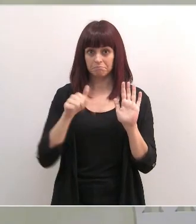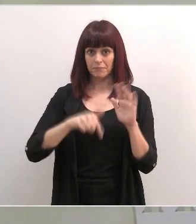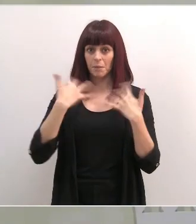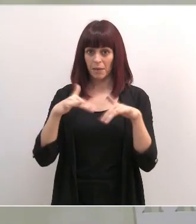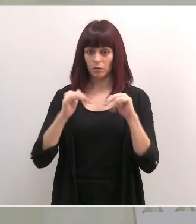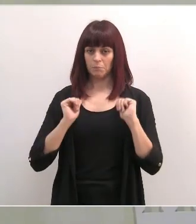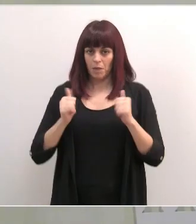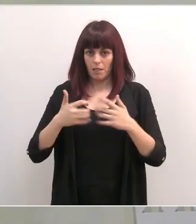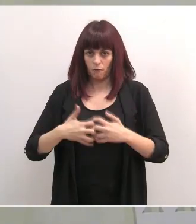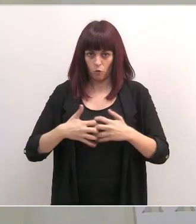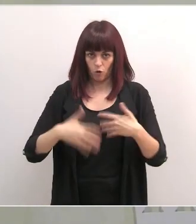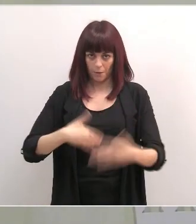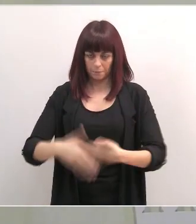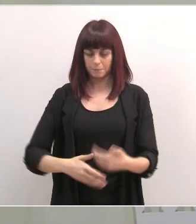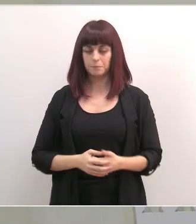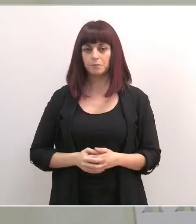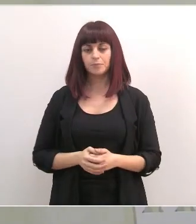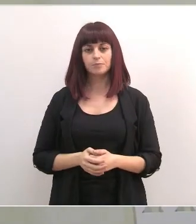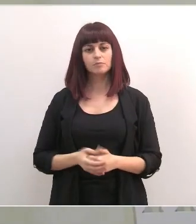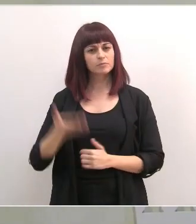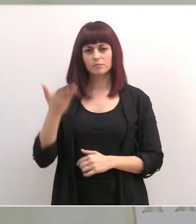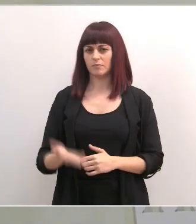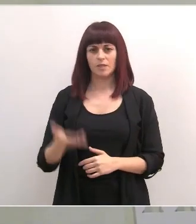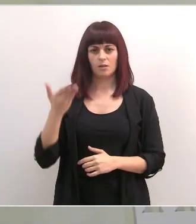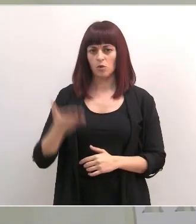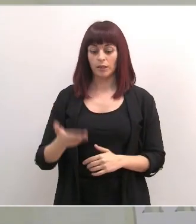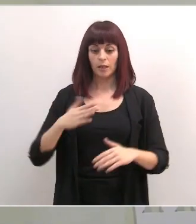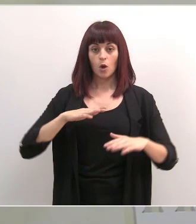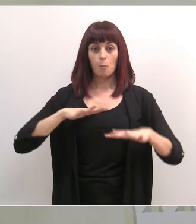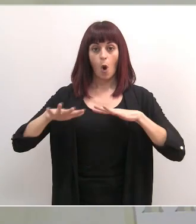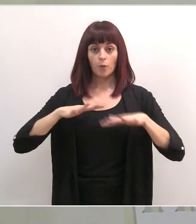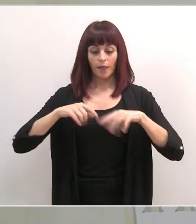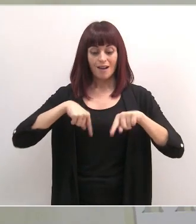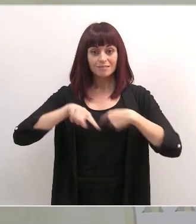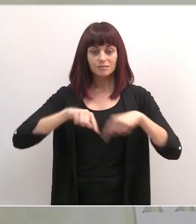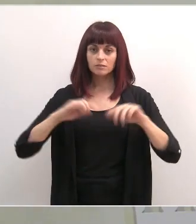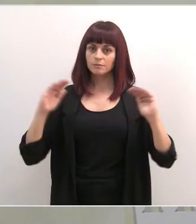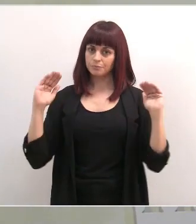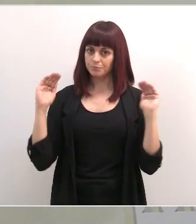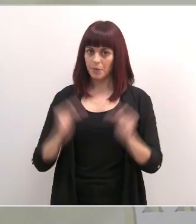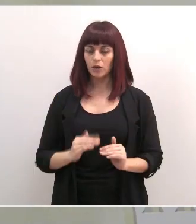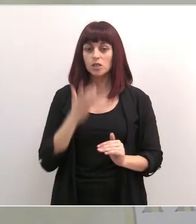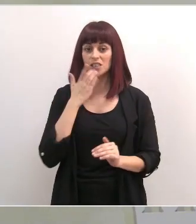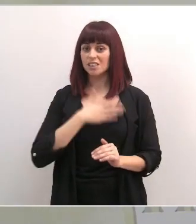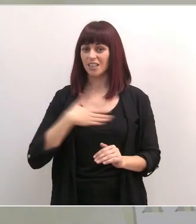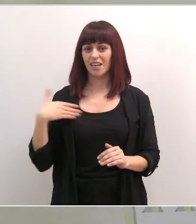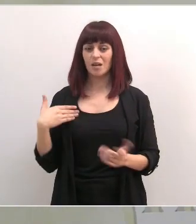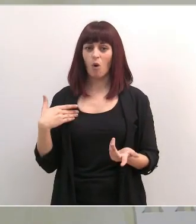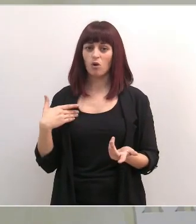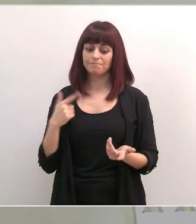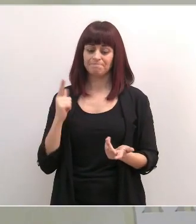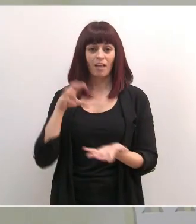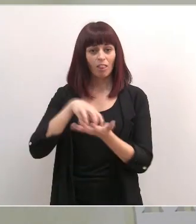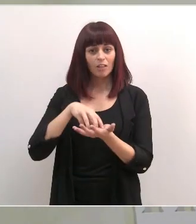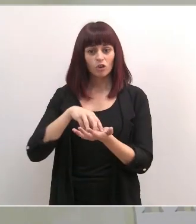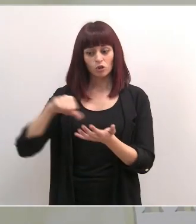miércoles. Es vital reducir la movilidad si queremos evitar poner nuestros centros